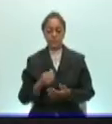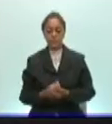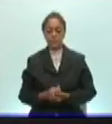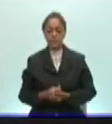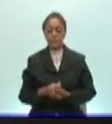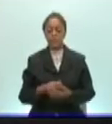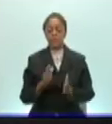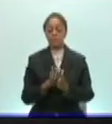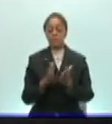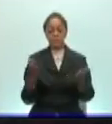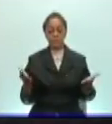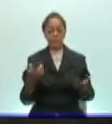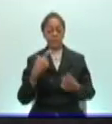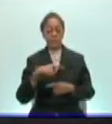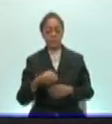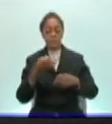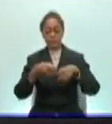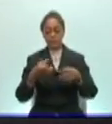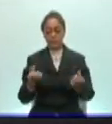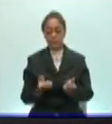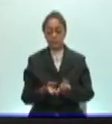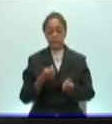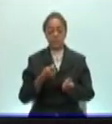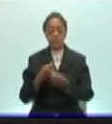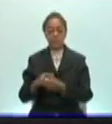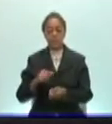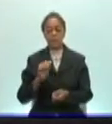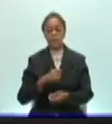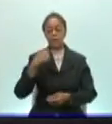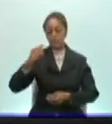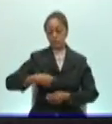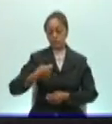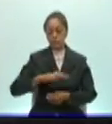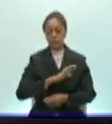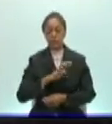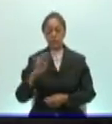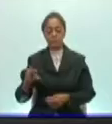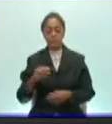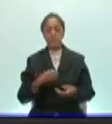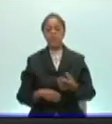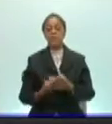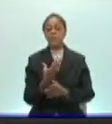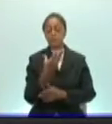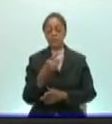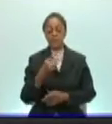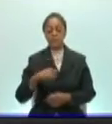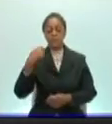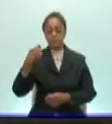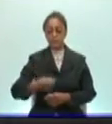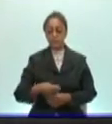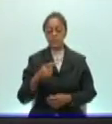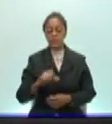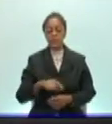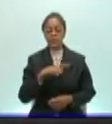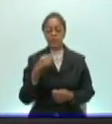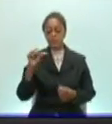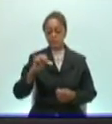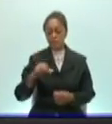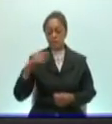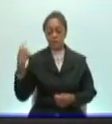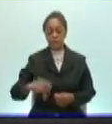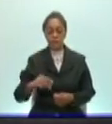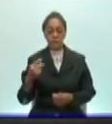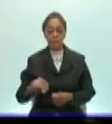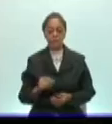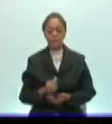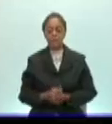La prensa y varios congresistas atacan los tribunales revolucionarios creados para aplicar justicia a los asesinos y torturadores